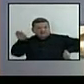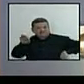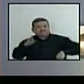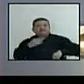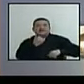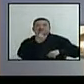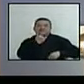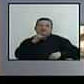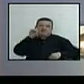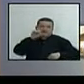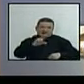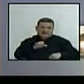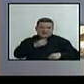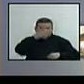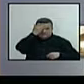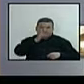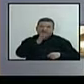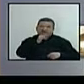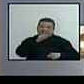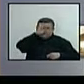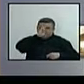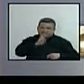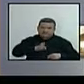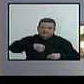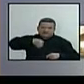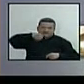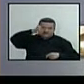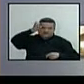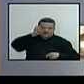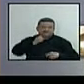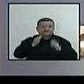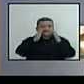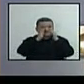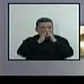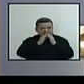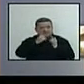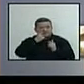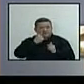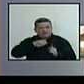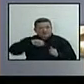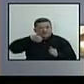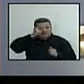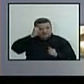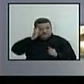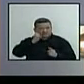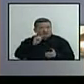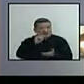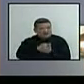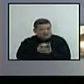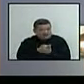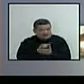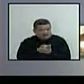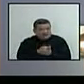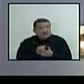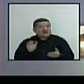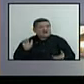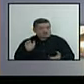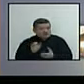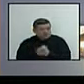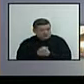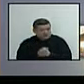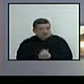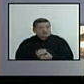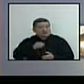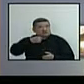aunque yo era su Señor, oráculo del Señor. Sino que así será la alianza que yo haré